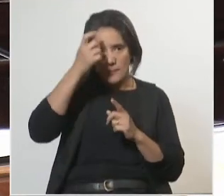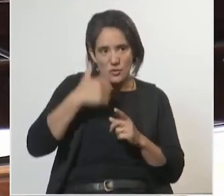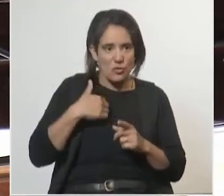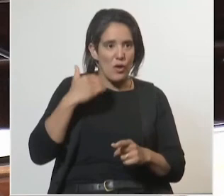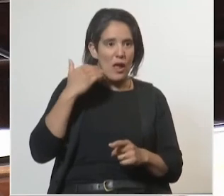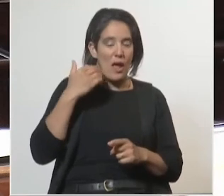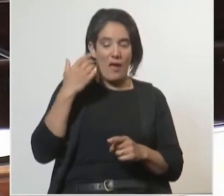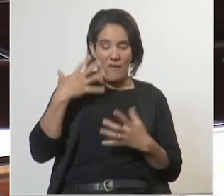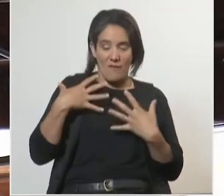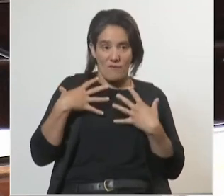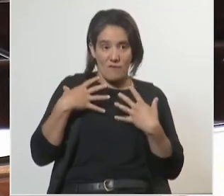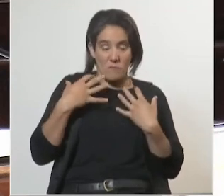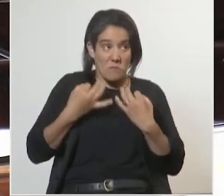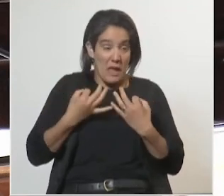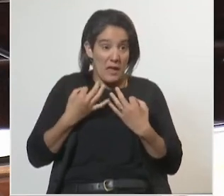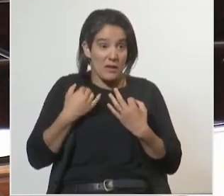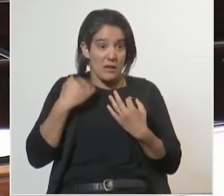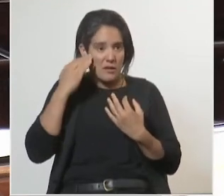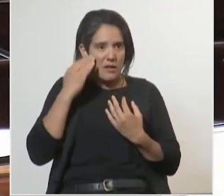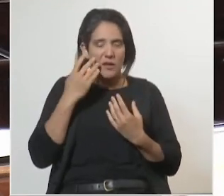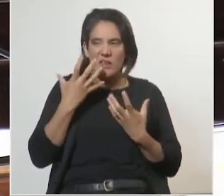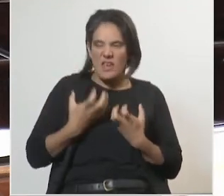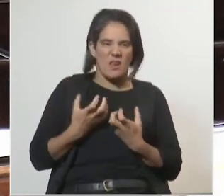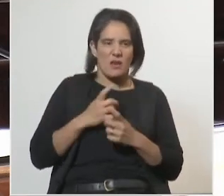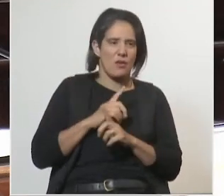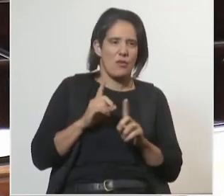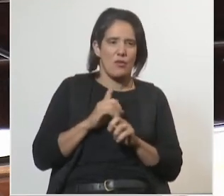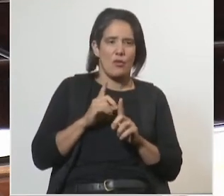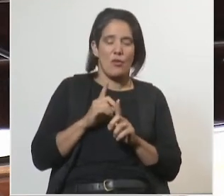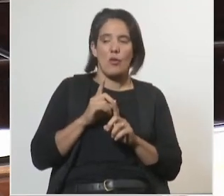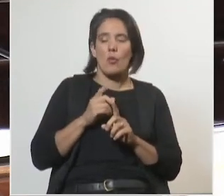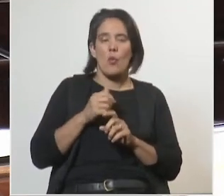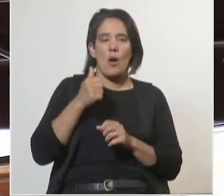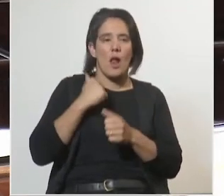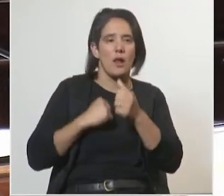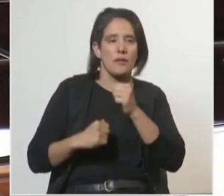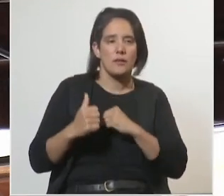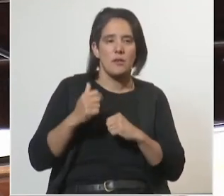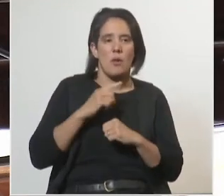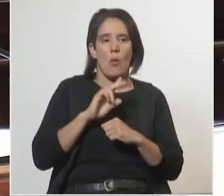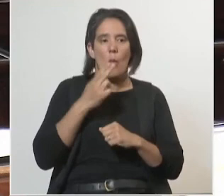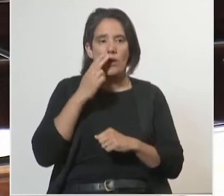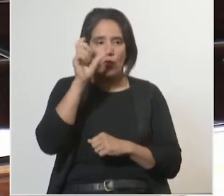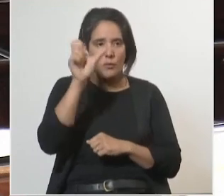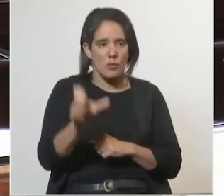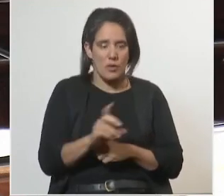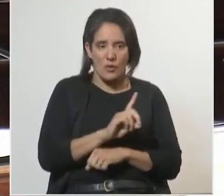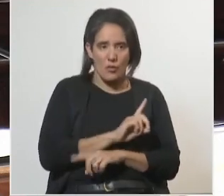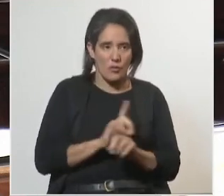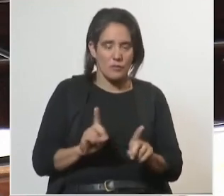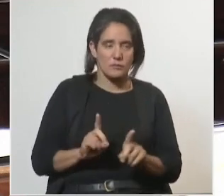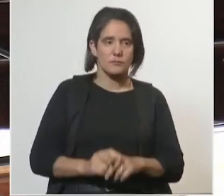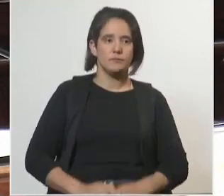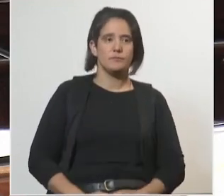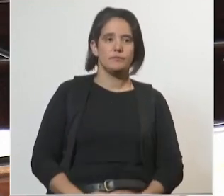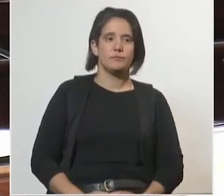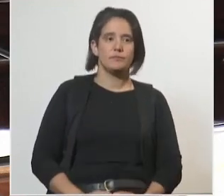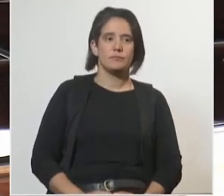desea, como es la herida y la muerte de otra persona.